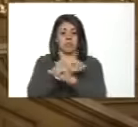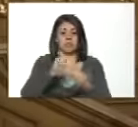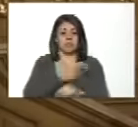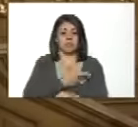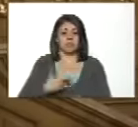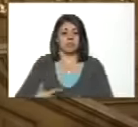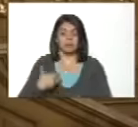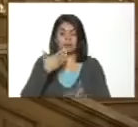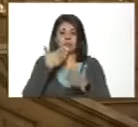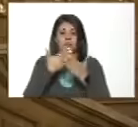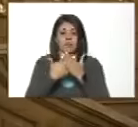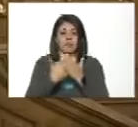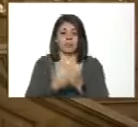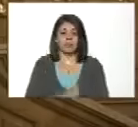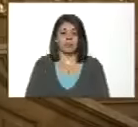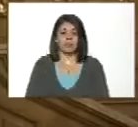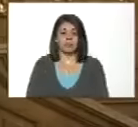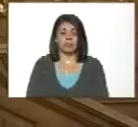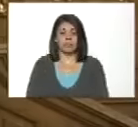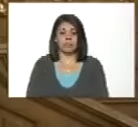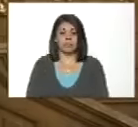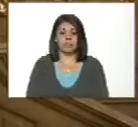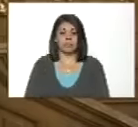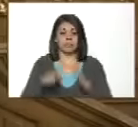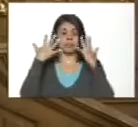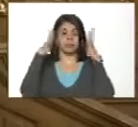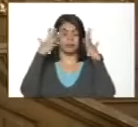señor presidente. Muchas gracias, compañero, compañera.